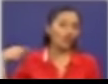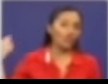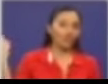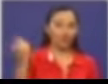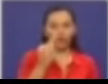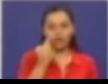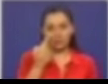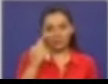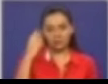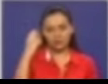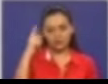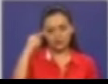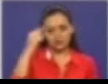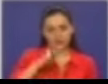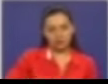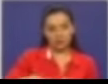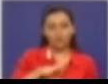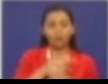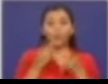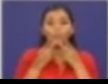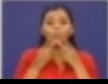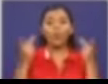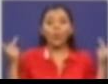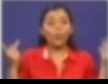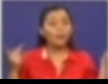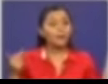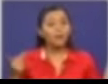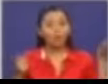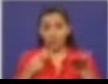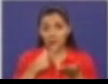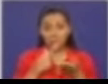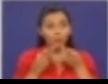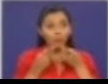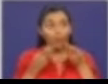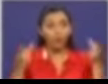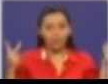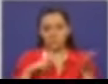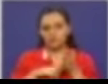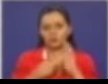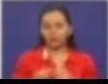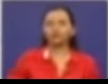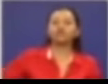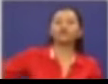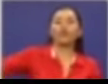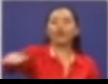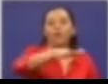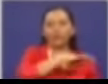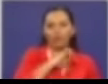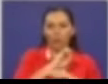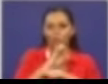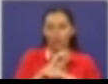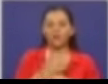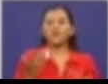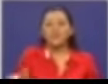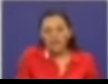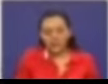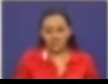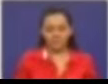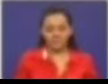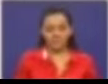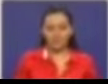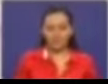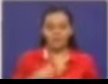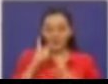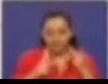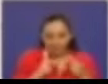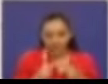Aquí ven, no, deuda del sector público, no del gobierno central, sector público ecuatoriano. Eso incluye municipios,